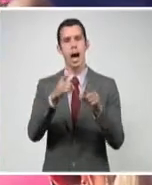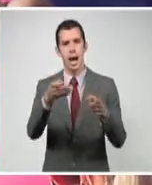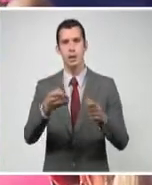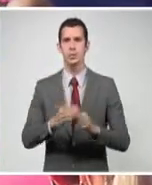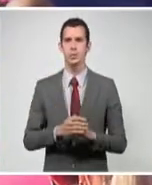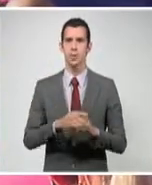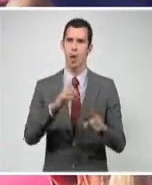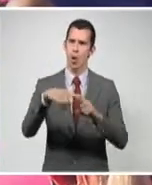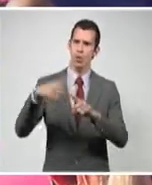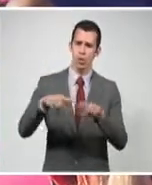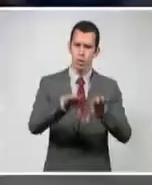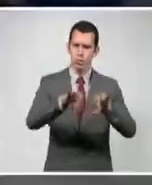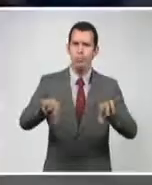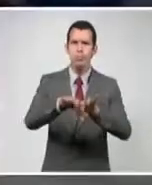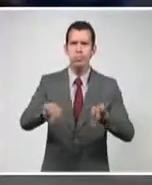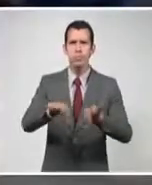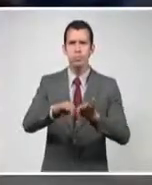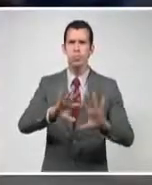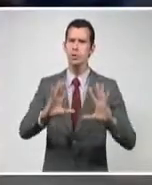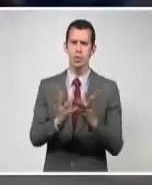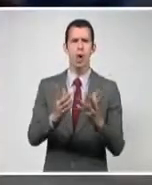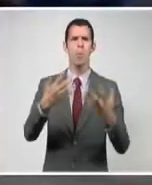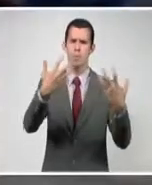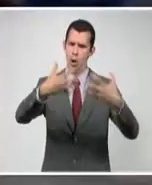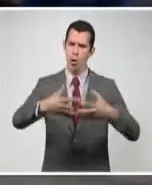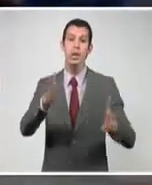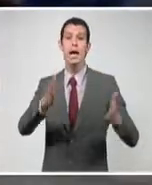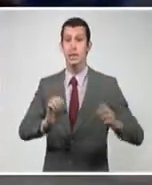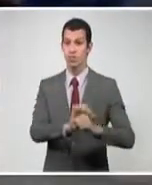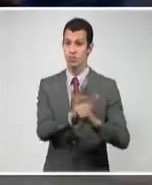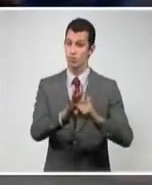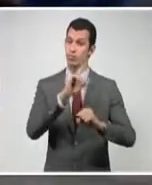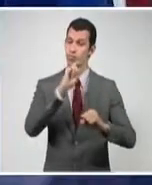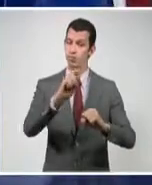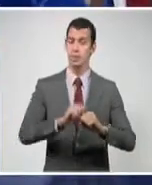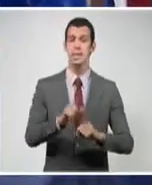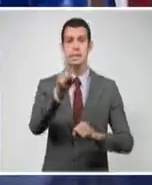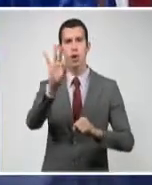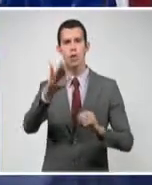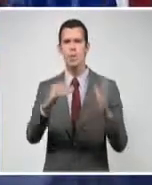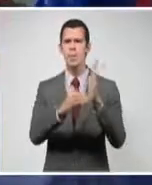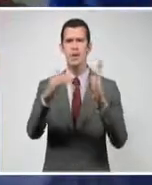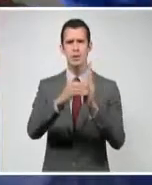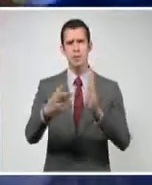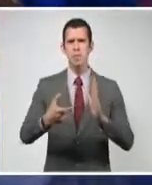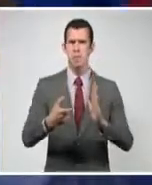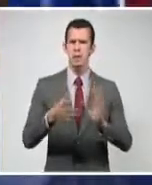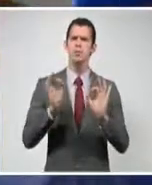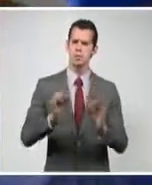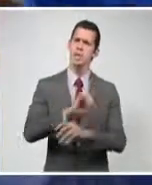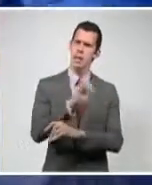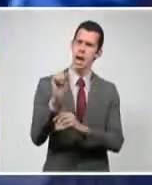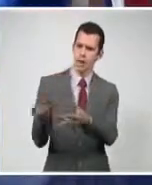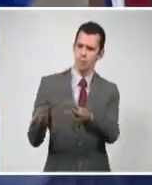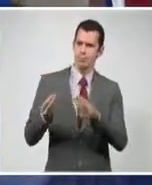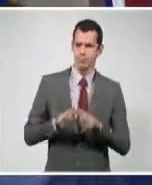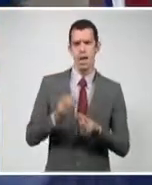etapa más difícil de la pandemia. Más de 18 millones de pesos de utilidades demostró que la provincia tiene aún